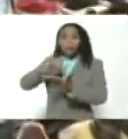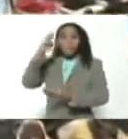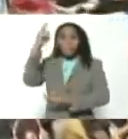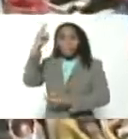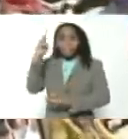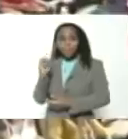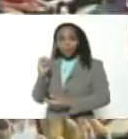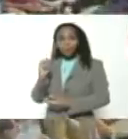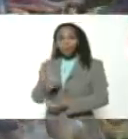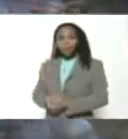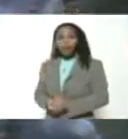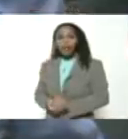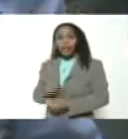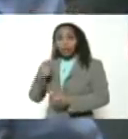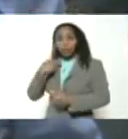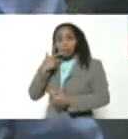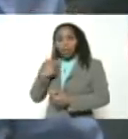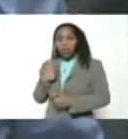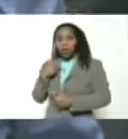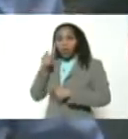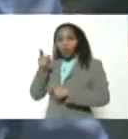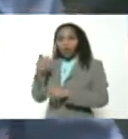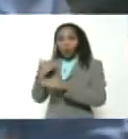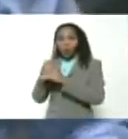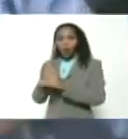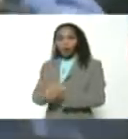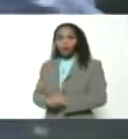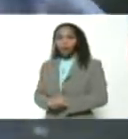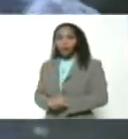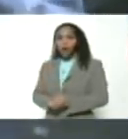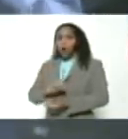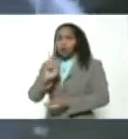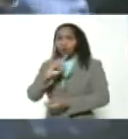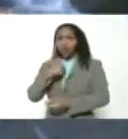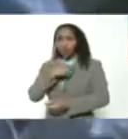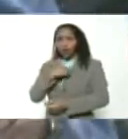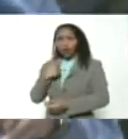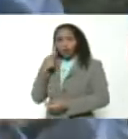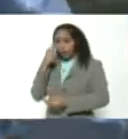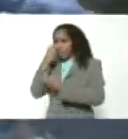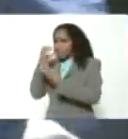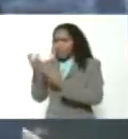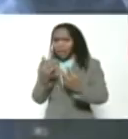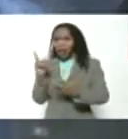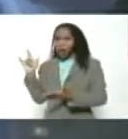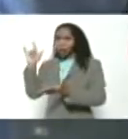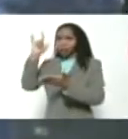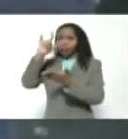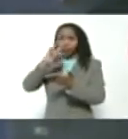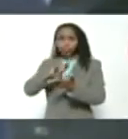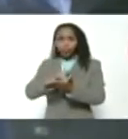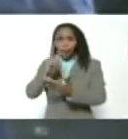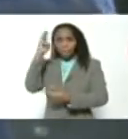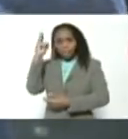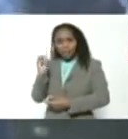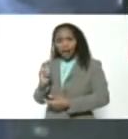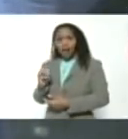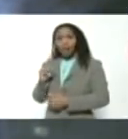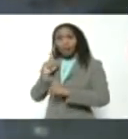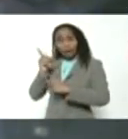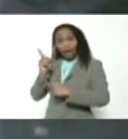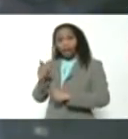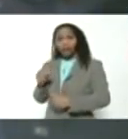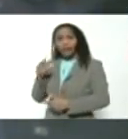y me dijo así, como usted ahorita, no es que yo quiero que usted me invite a sobrevolar Petare, ¿no? Para eso está